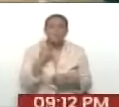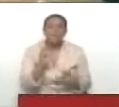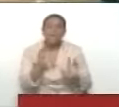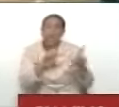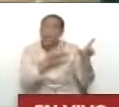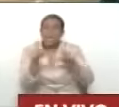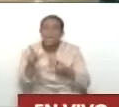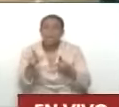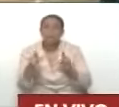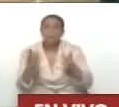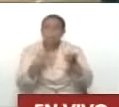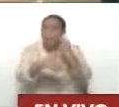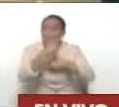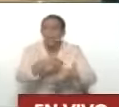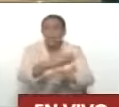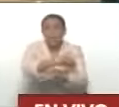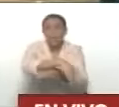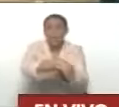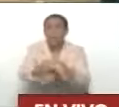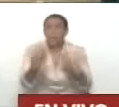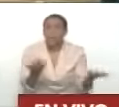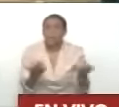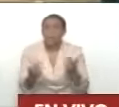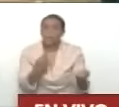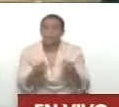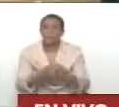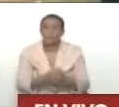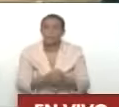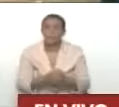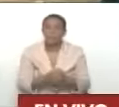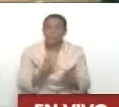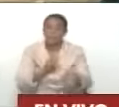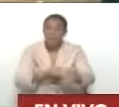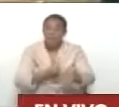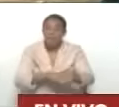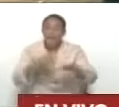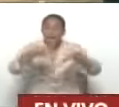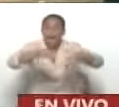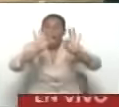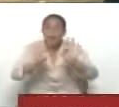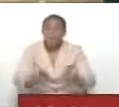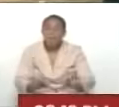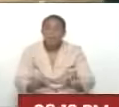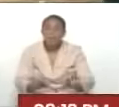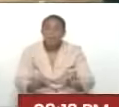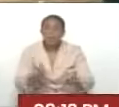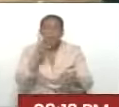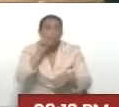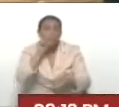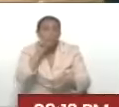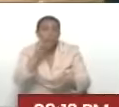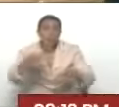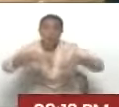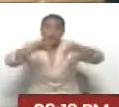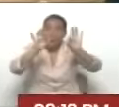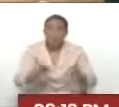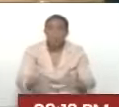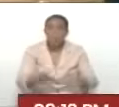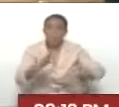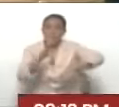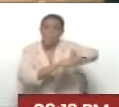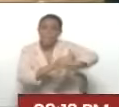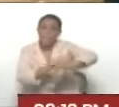tres productos para sacar al mercado. ¿Cuáles son? De momento tengo jamón de pollo, tengo jamón de pierna, jamón